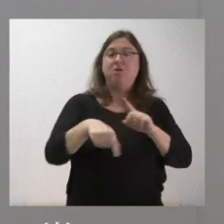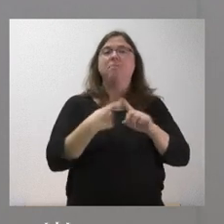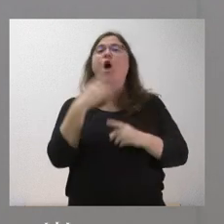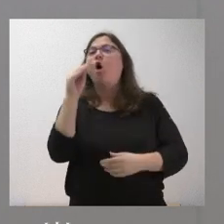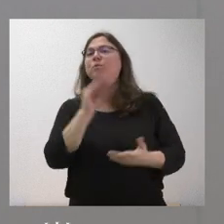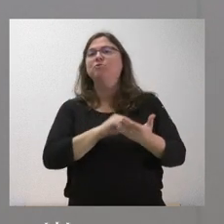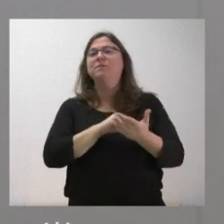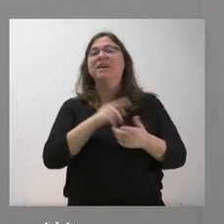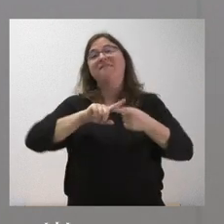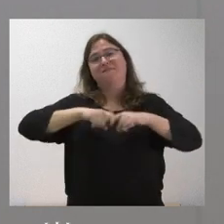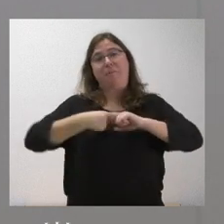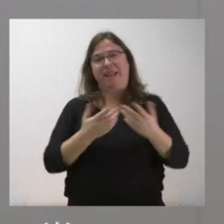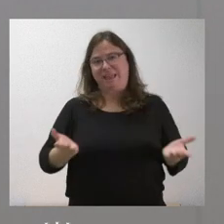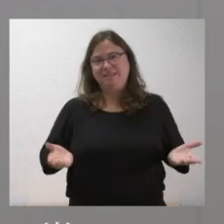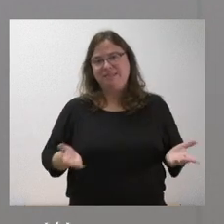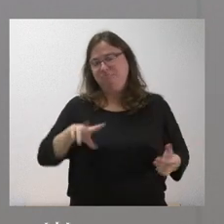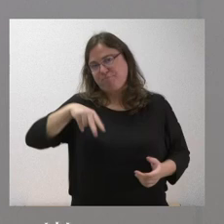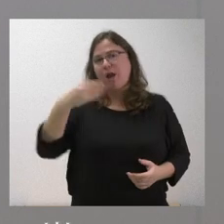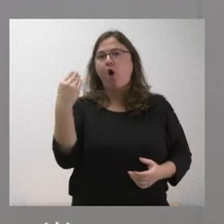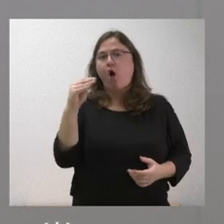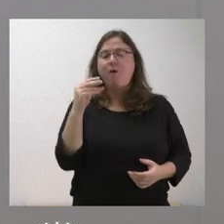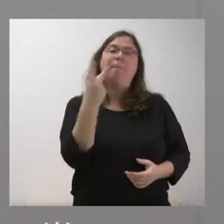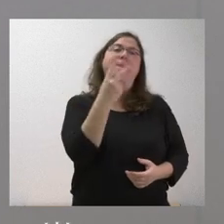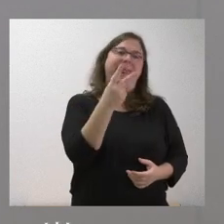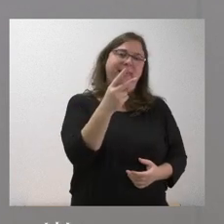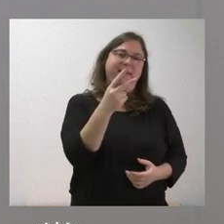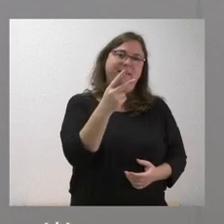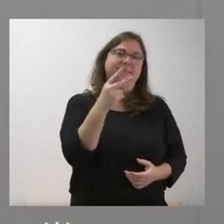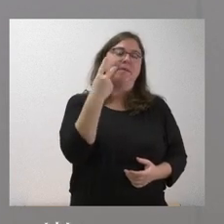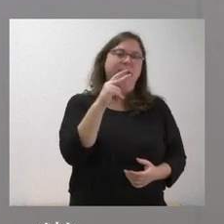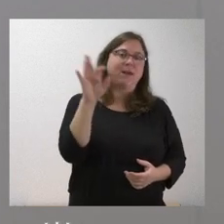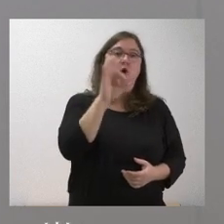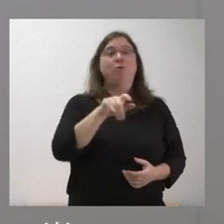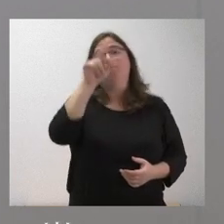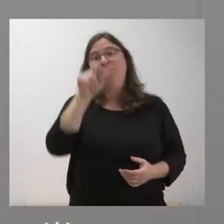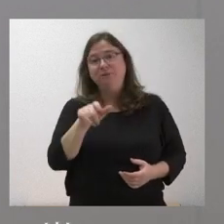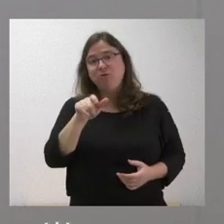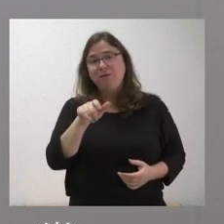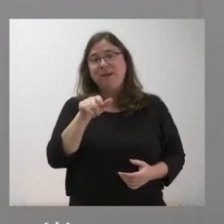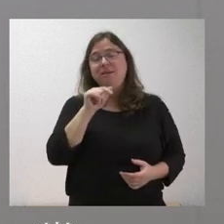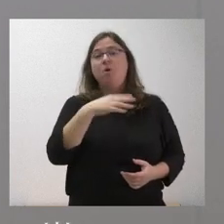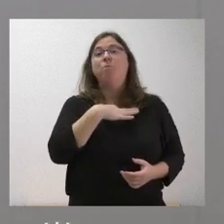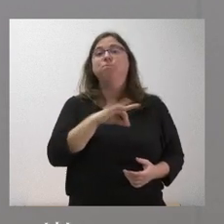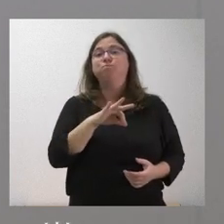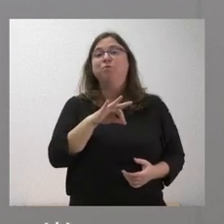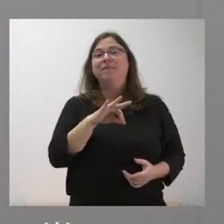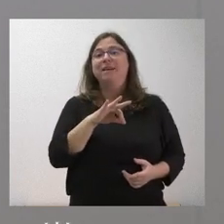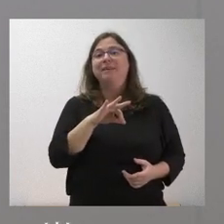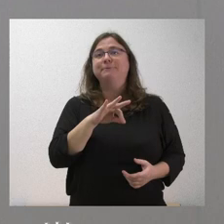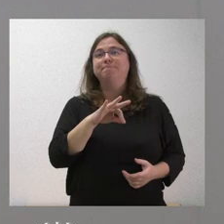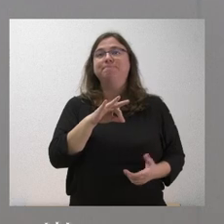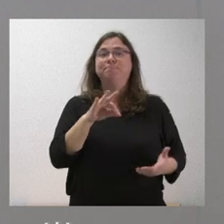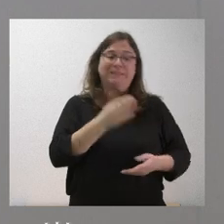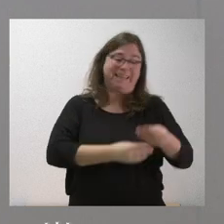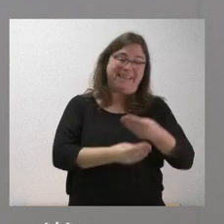jóvenes lógicamente son las familias eh o las parejas o las personas monoparentales que pueden tener eh un